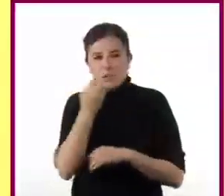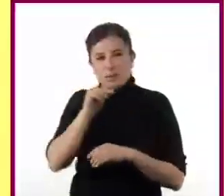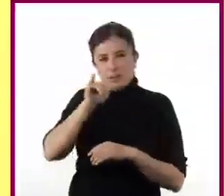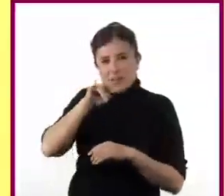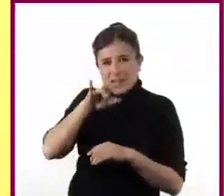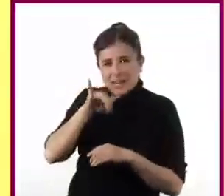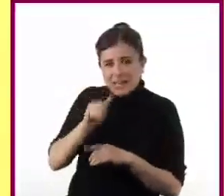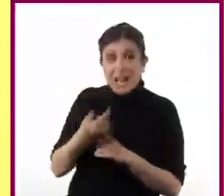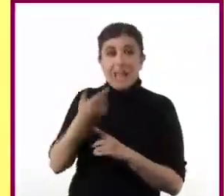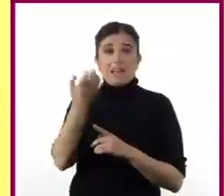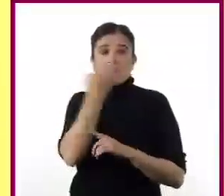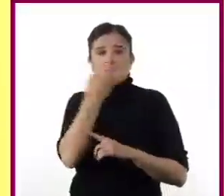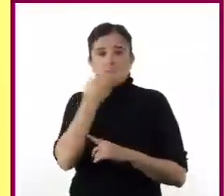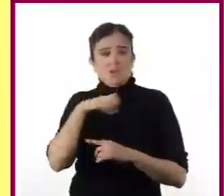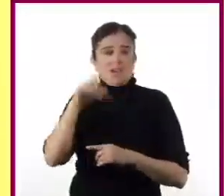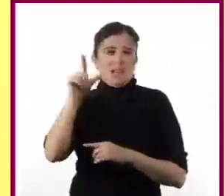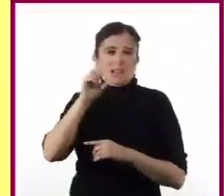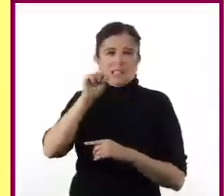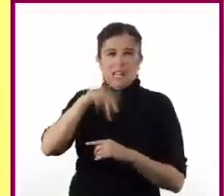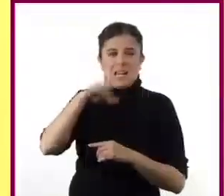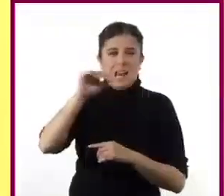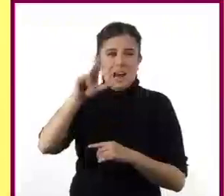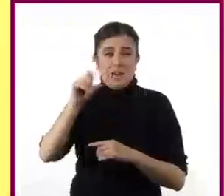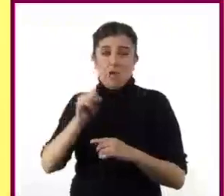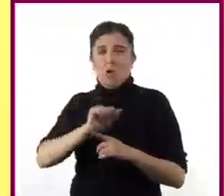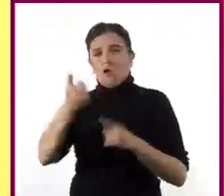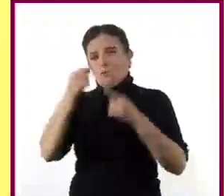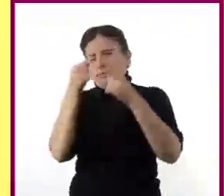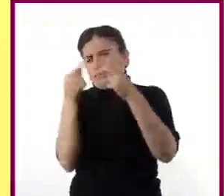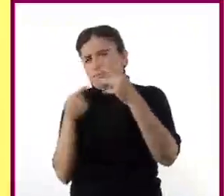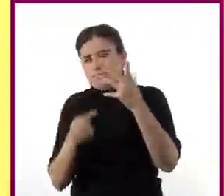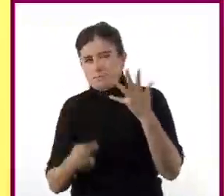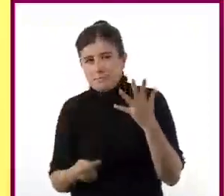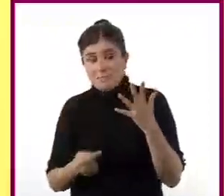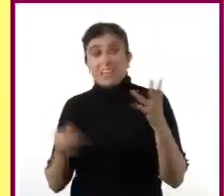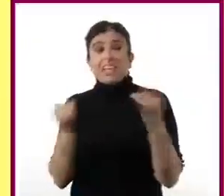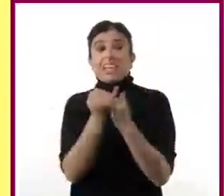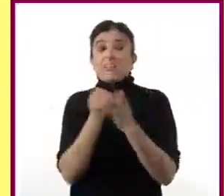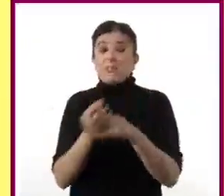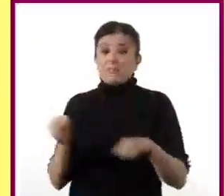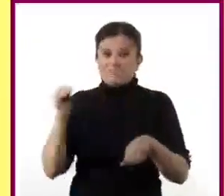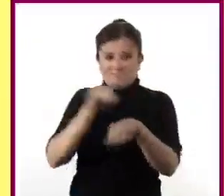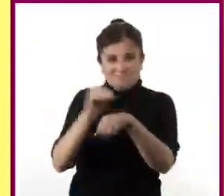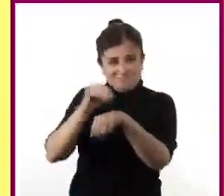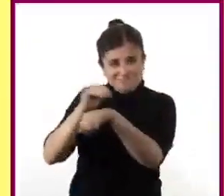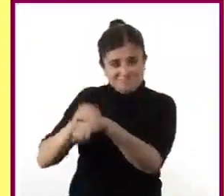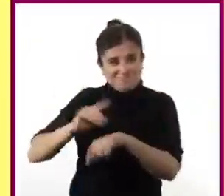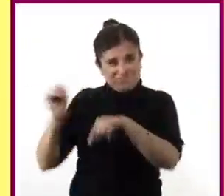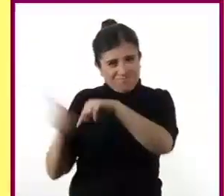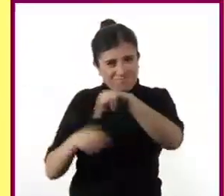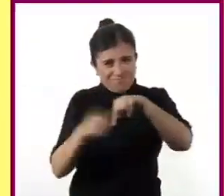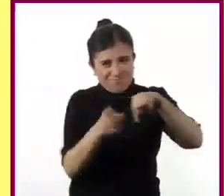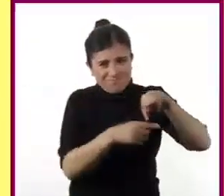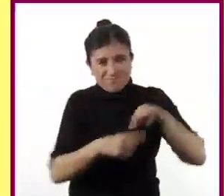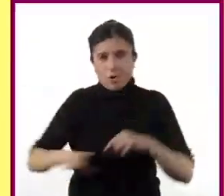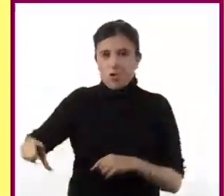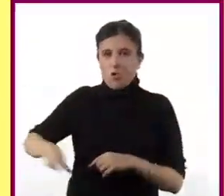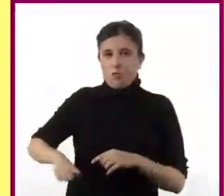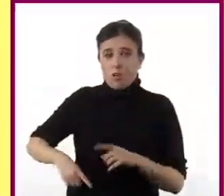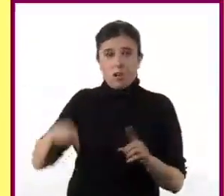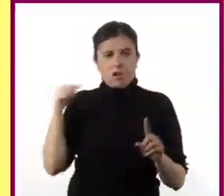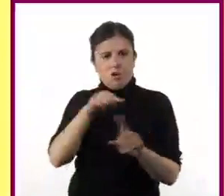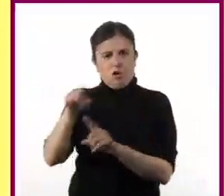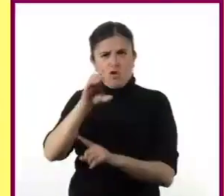Academia de San Carlos, entre otras. Sin embargo, también implicaron retirar de algunos cargos públicos a los